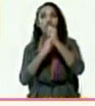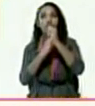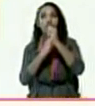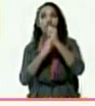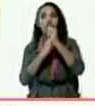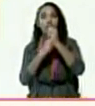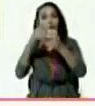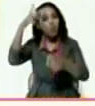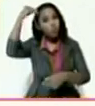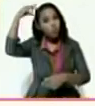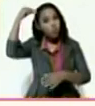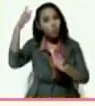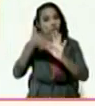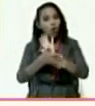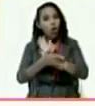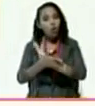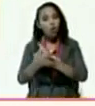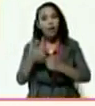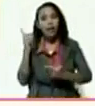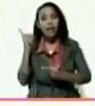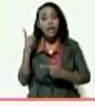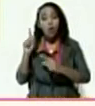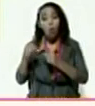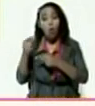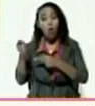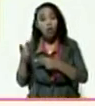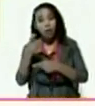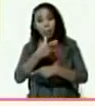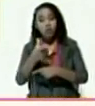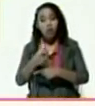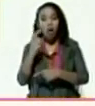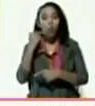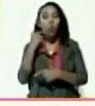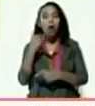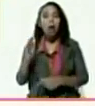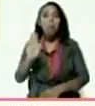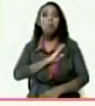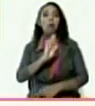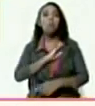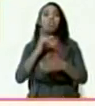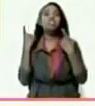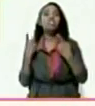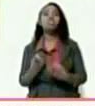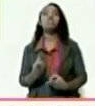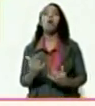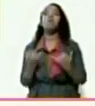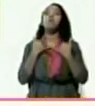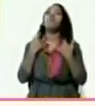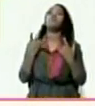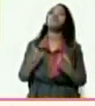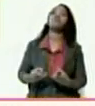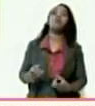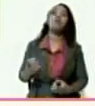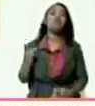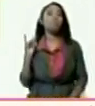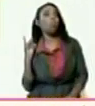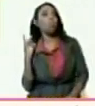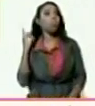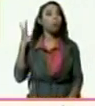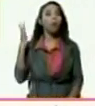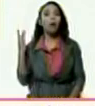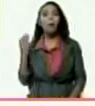Luis Parra, y hay otra gente que está acostumbrada a autoproclamarse, pues, y se autoproclaman de lo que sea, se